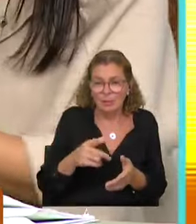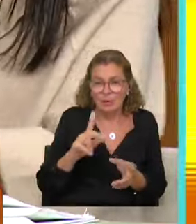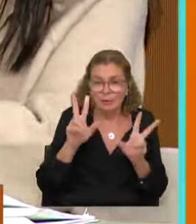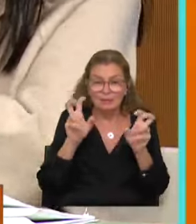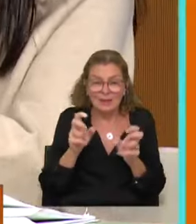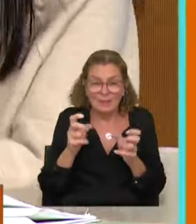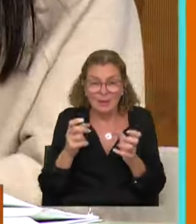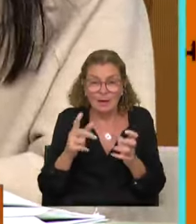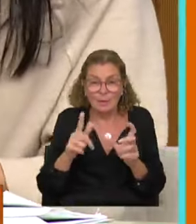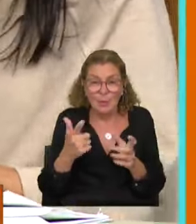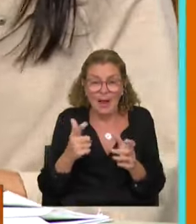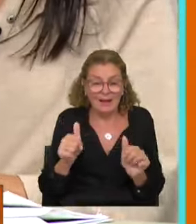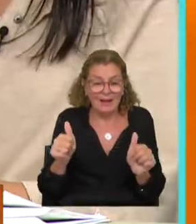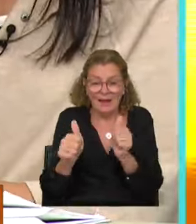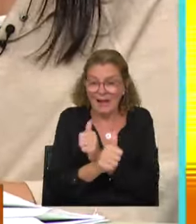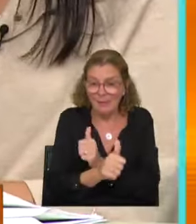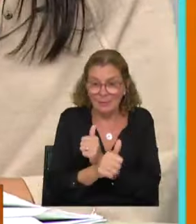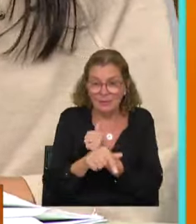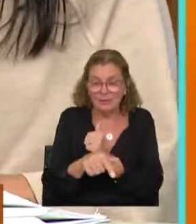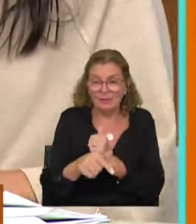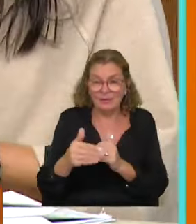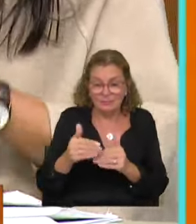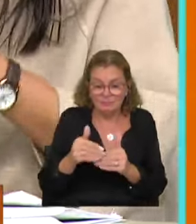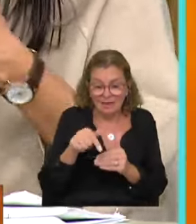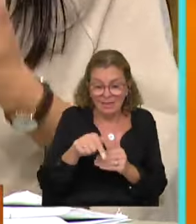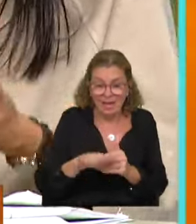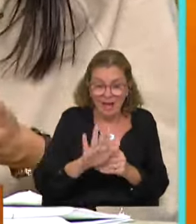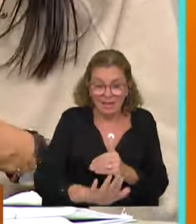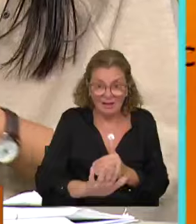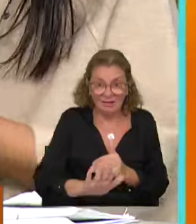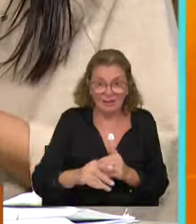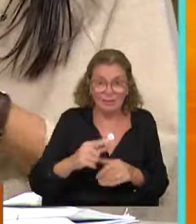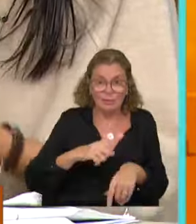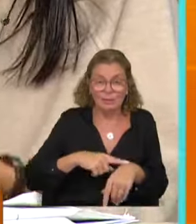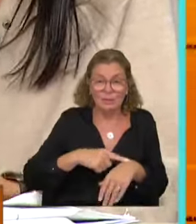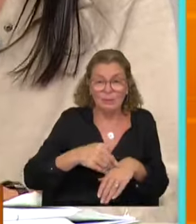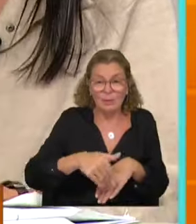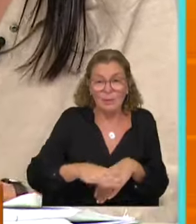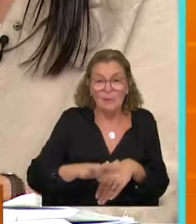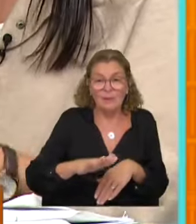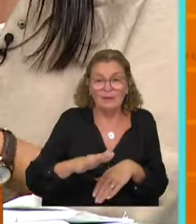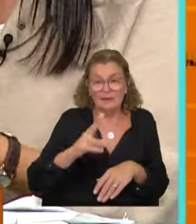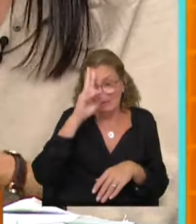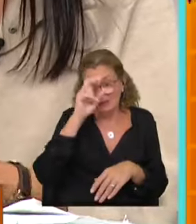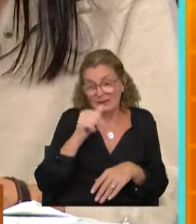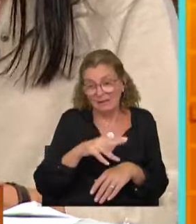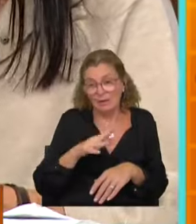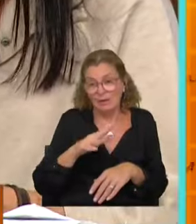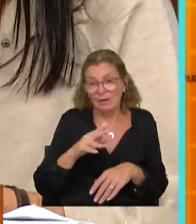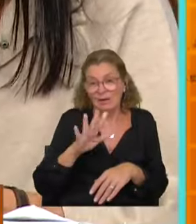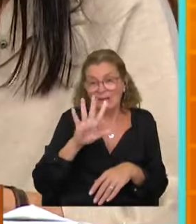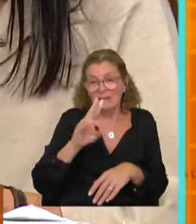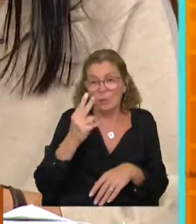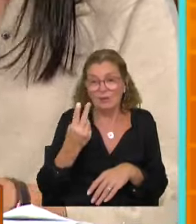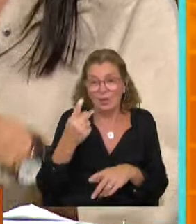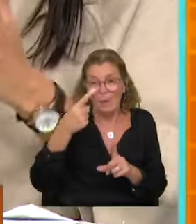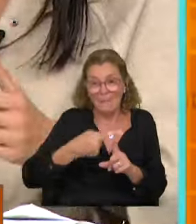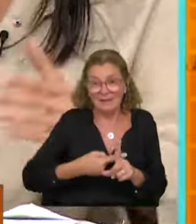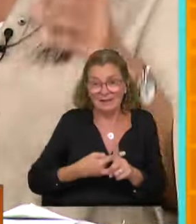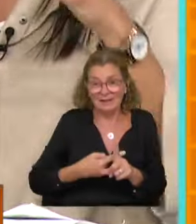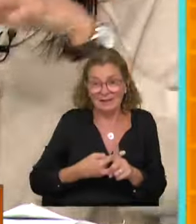no hay una restitución entonces estas largas permanencias pueden llegar a ser tenemos un promedio de internación de hasta 52 meses